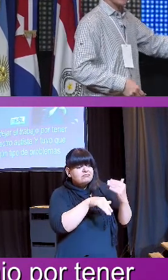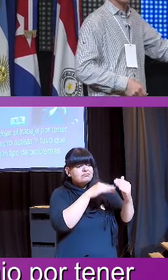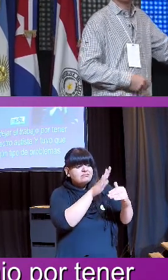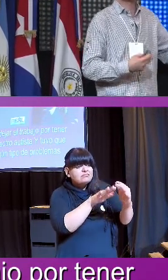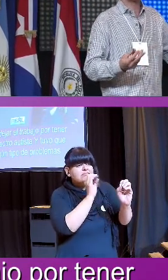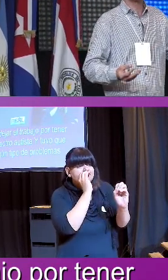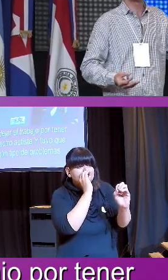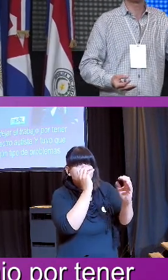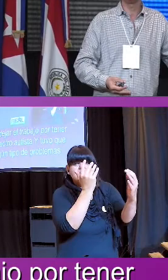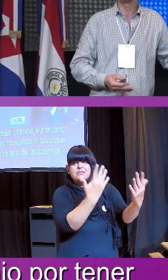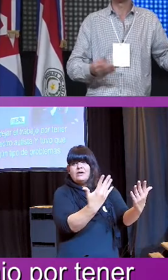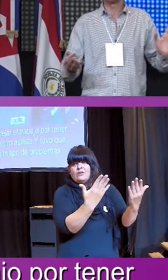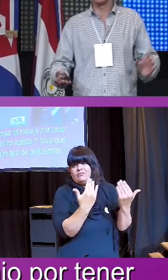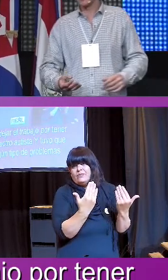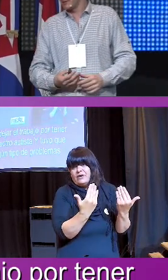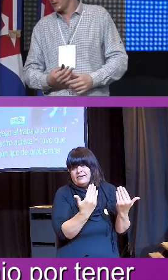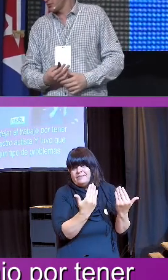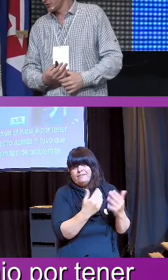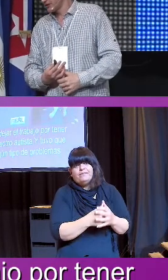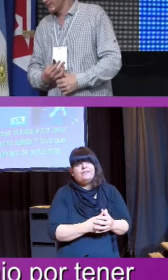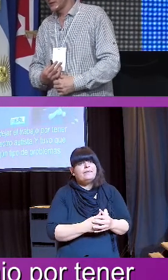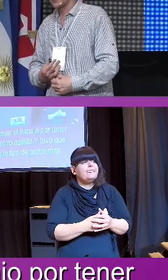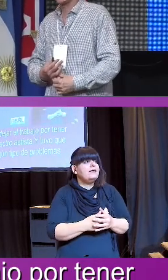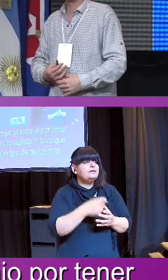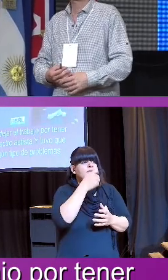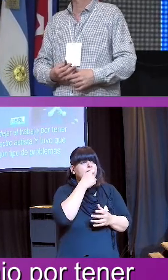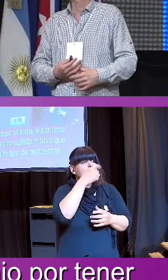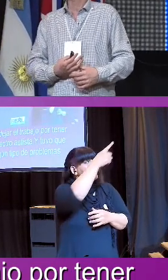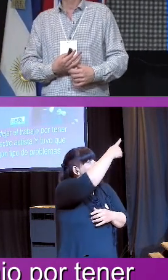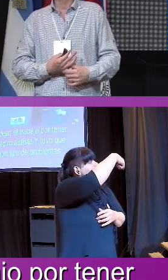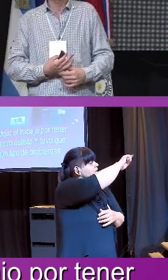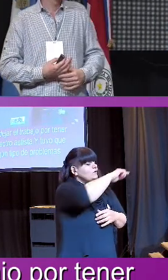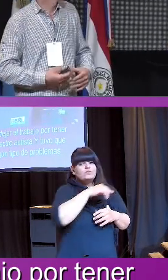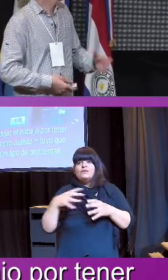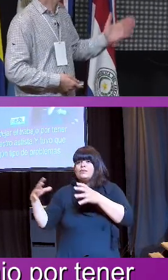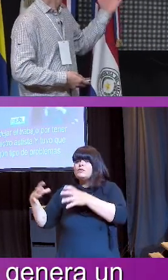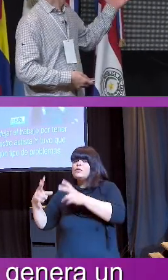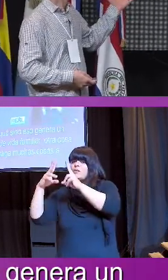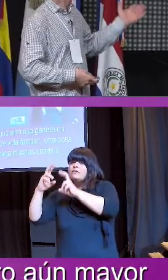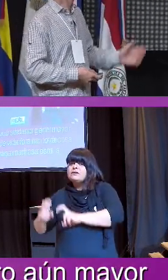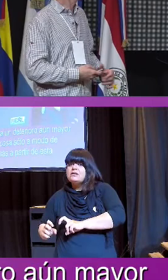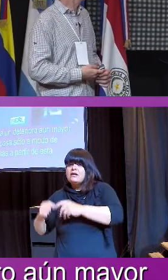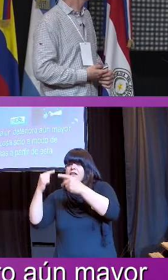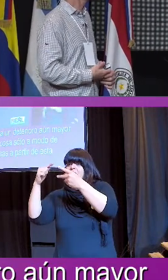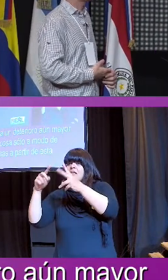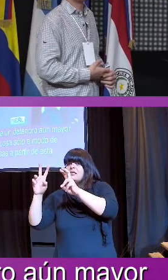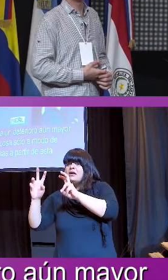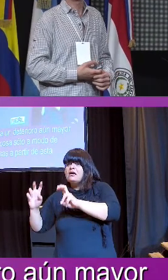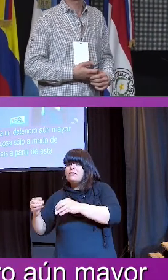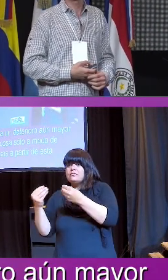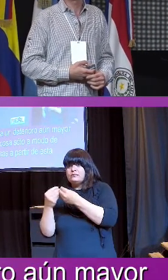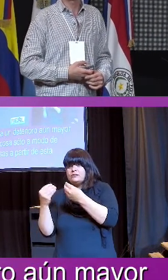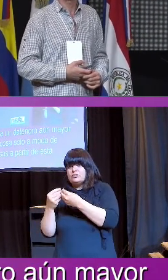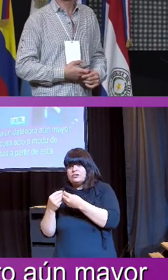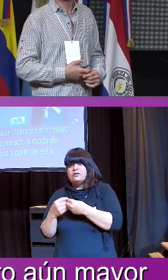Otra cosa, solo a modo de ejemplo, pero investigamos muchas cosas a partir de esta encuesta, es qué efectos tiene participar en